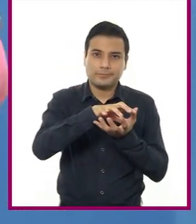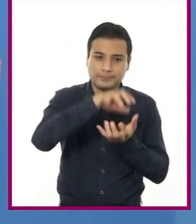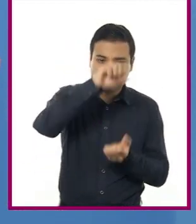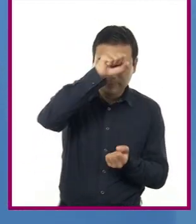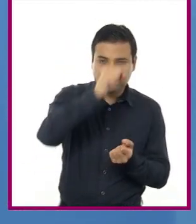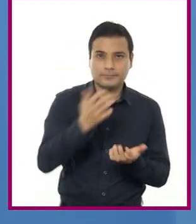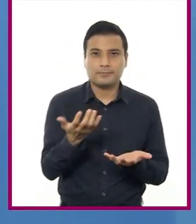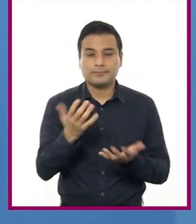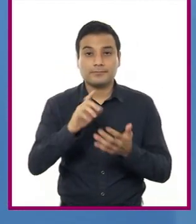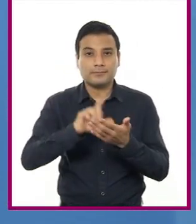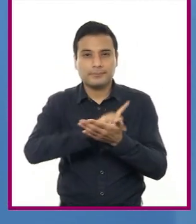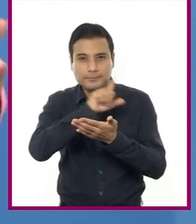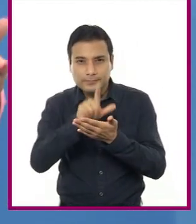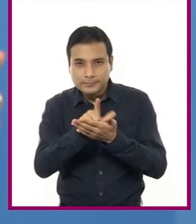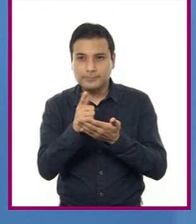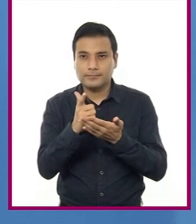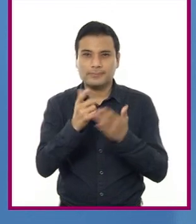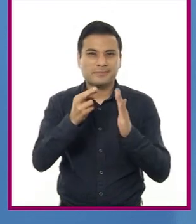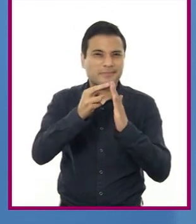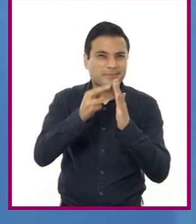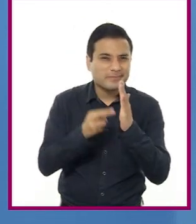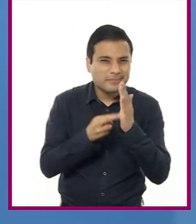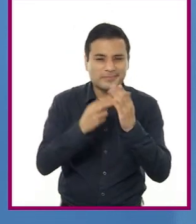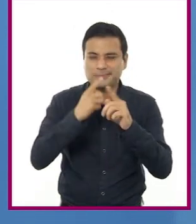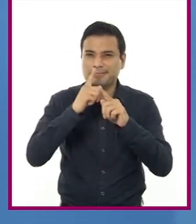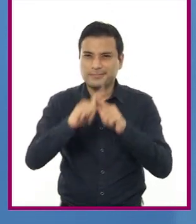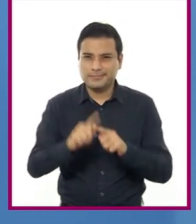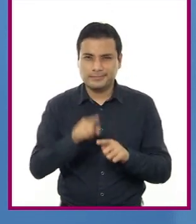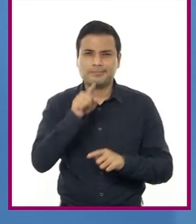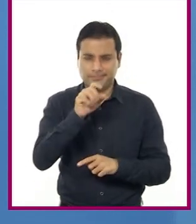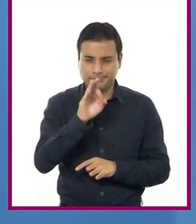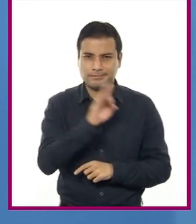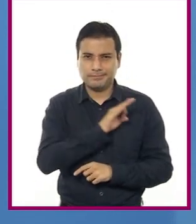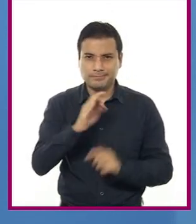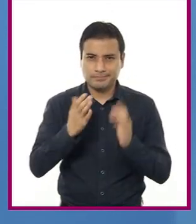Constitución, las leyes y reglamentos para descubrir de